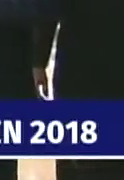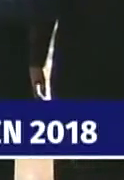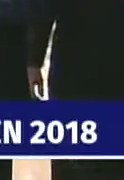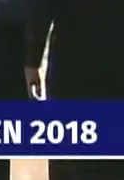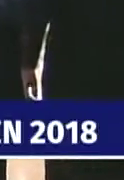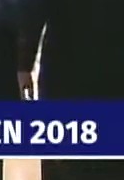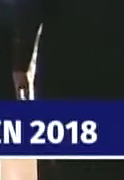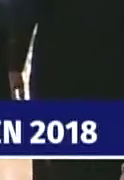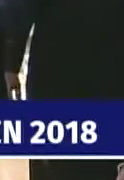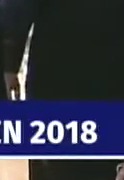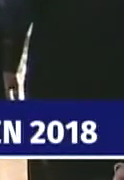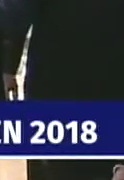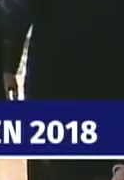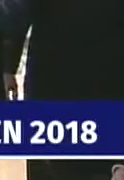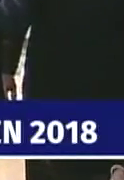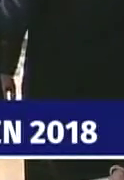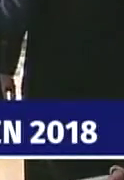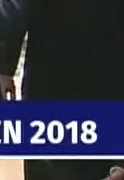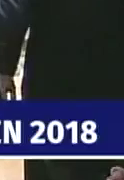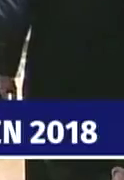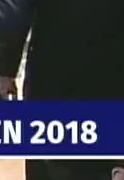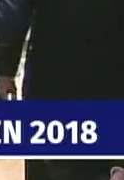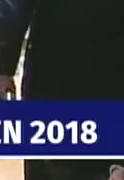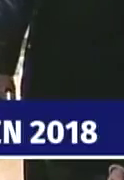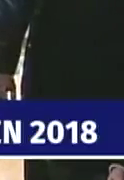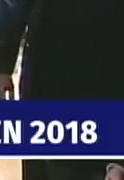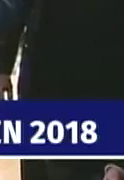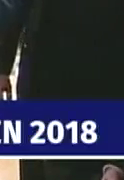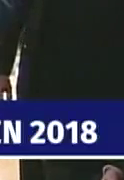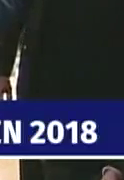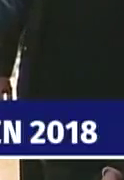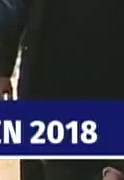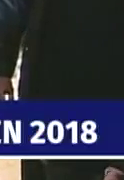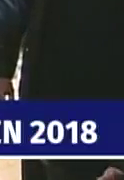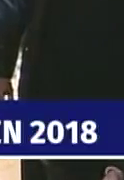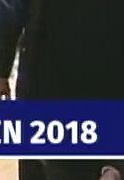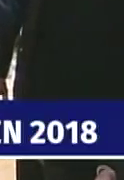1500 años y que era muy utilizado luego de una celebración